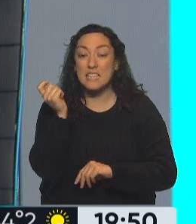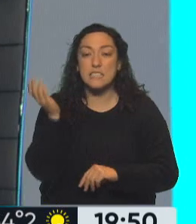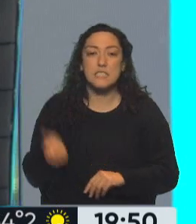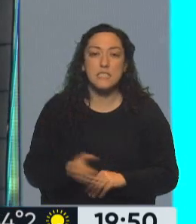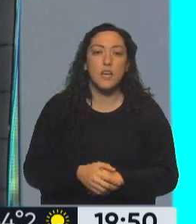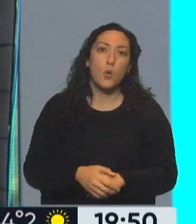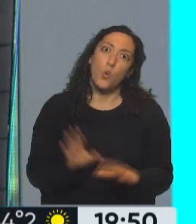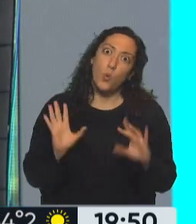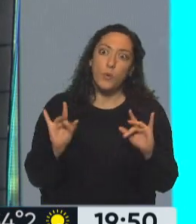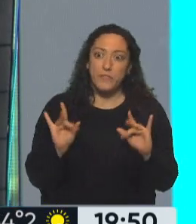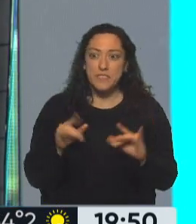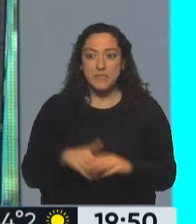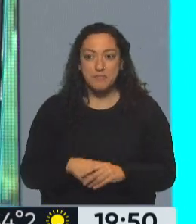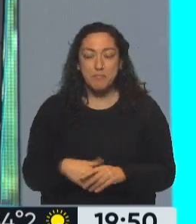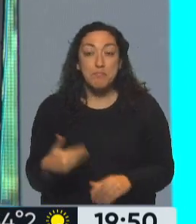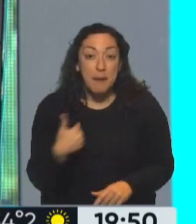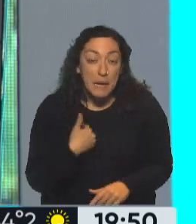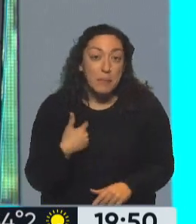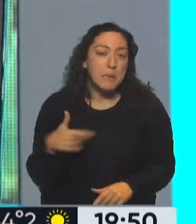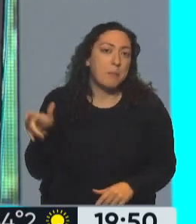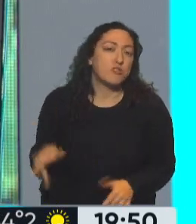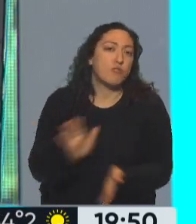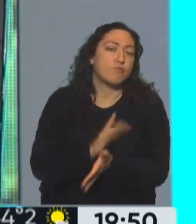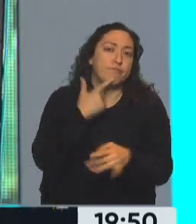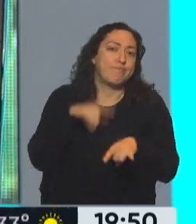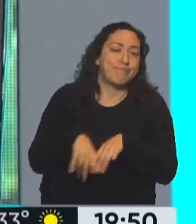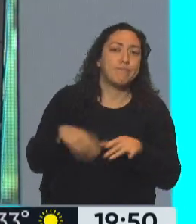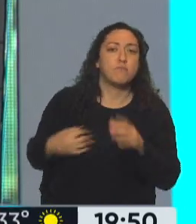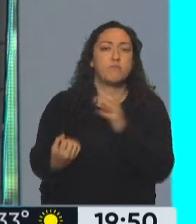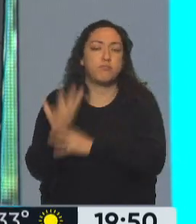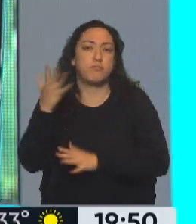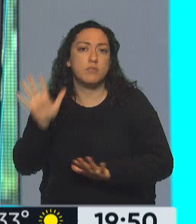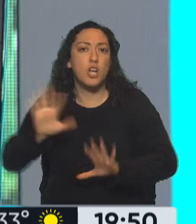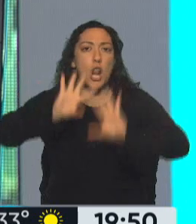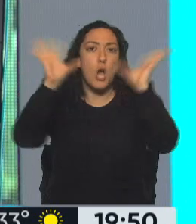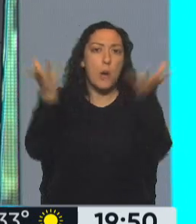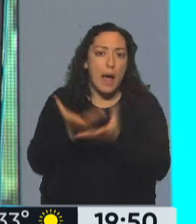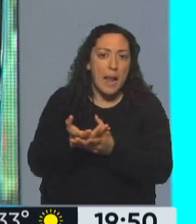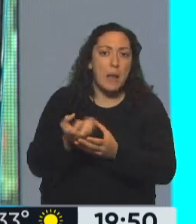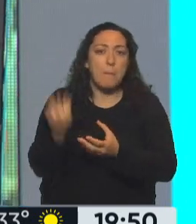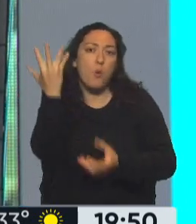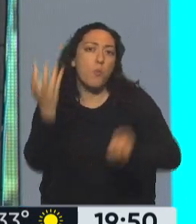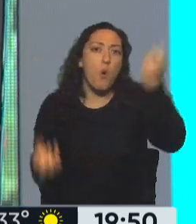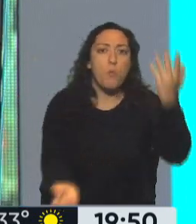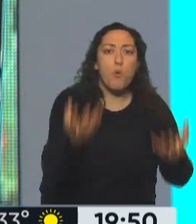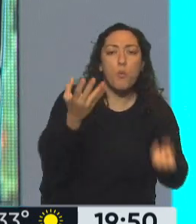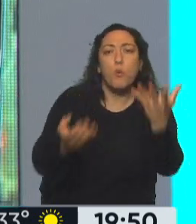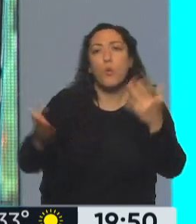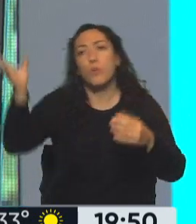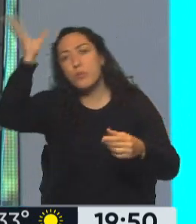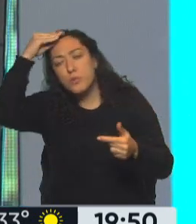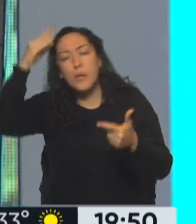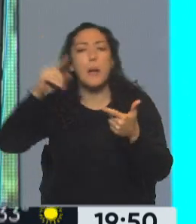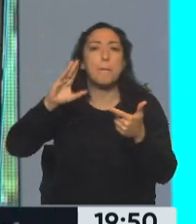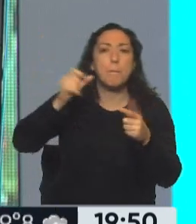qué difícil. No. Para mí es un fenómeno que surge de... Es un fenómeno primero global. Empiezan a aparecer Bolsonaro, Trump, Vox en